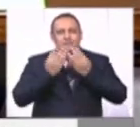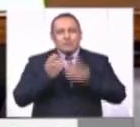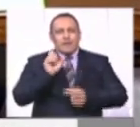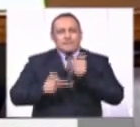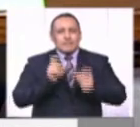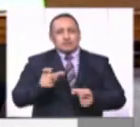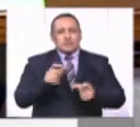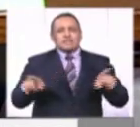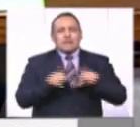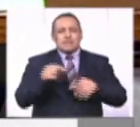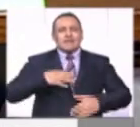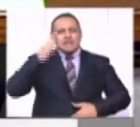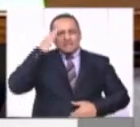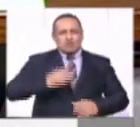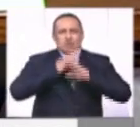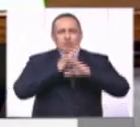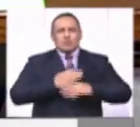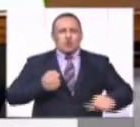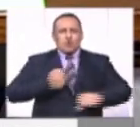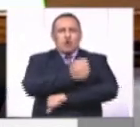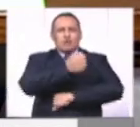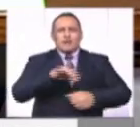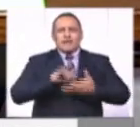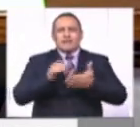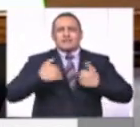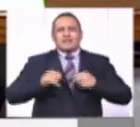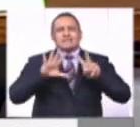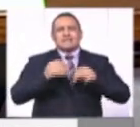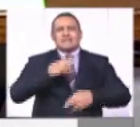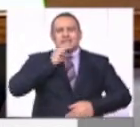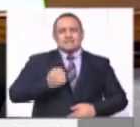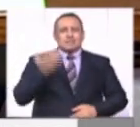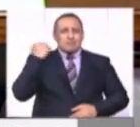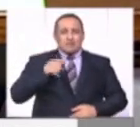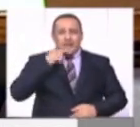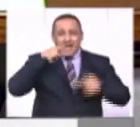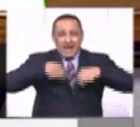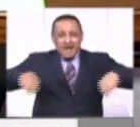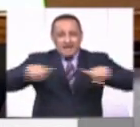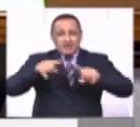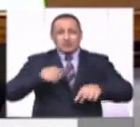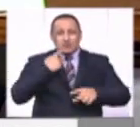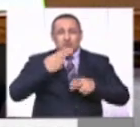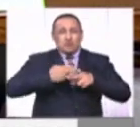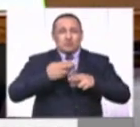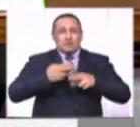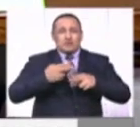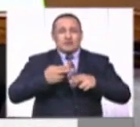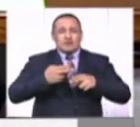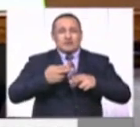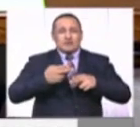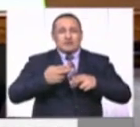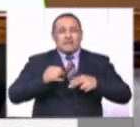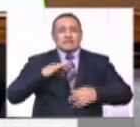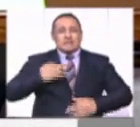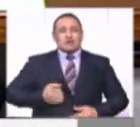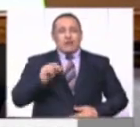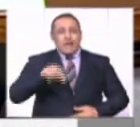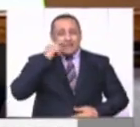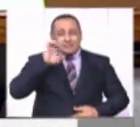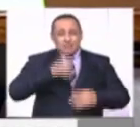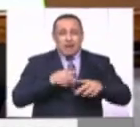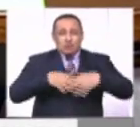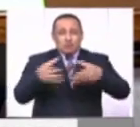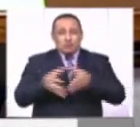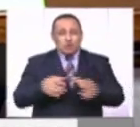ciudadanía a quienes nos oponemos a un golpe de estado perpetuado el 7 de diciembre a esos les llama el el señor Aníbal Torres